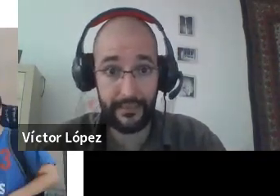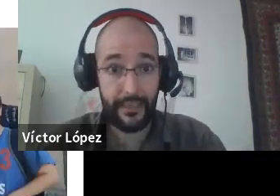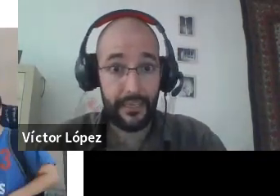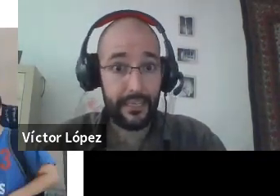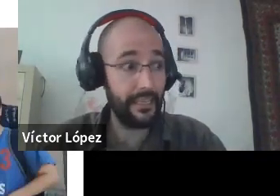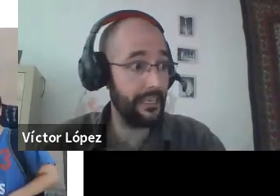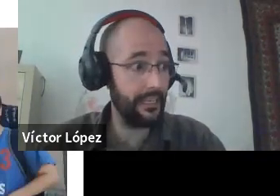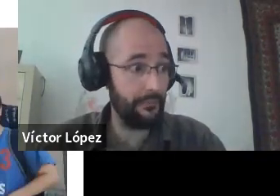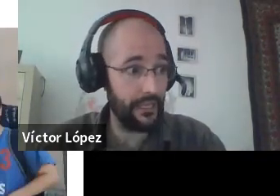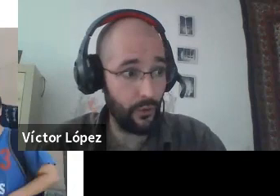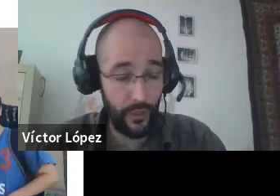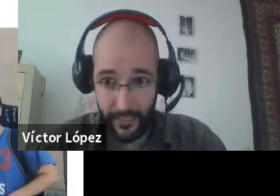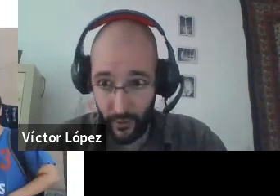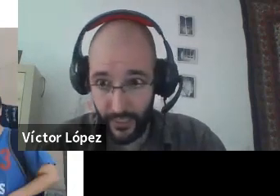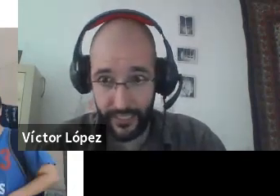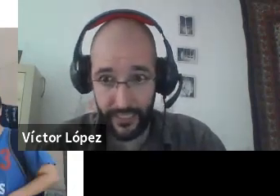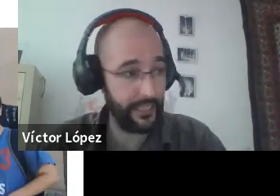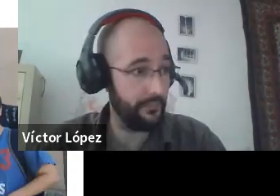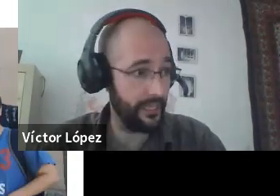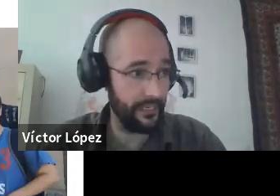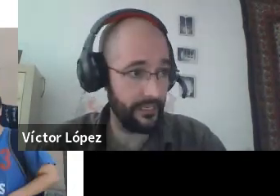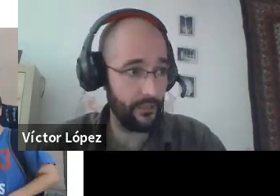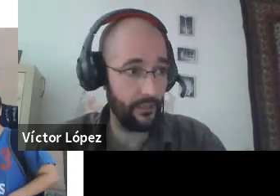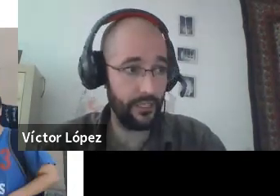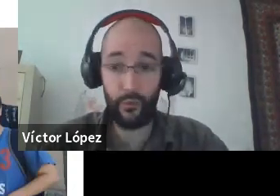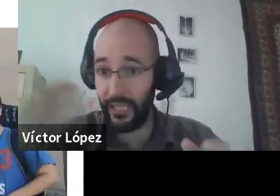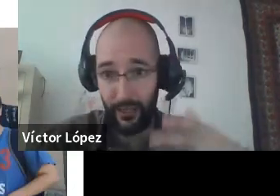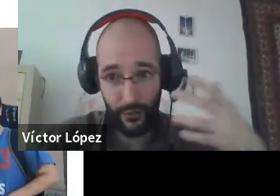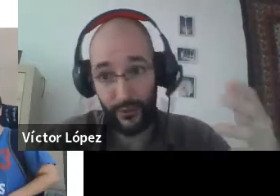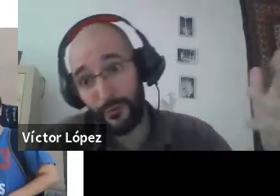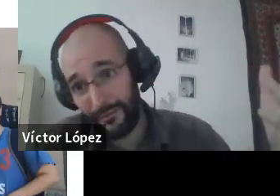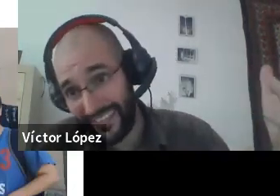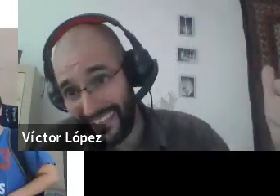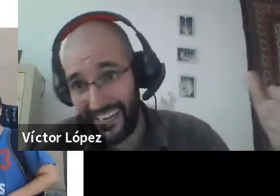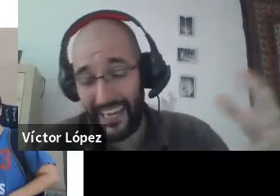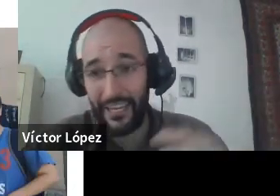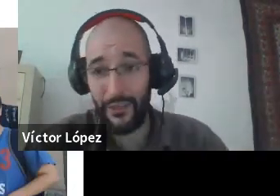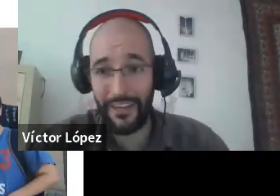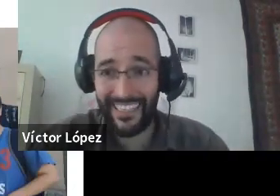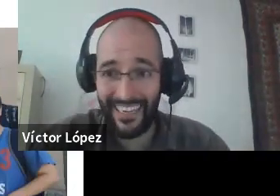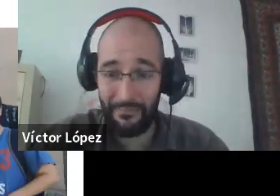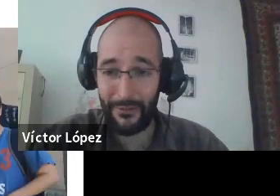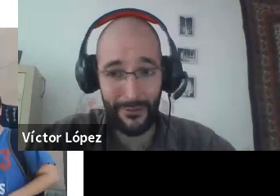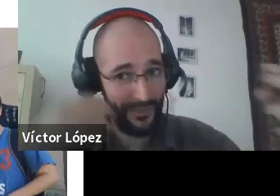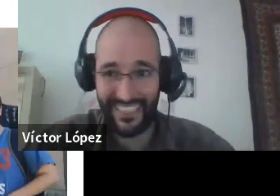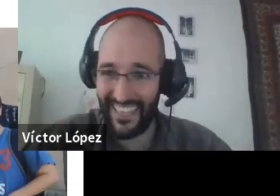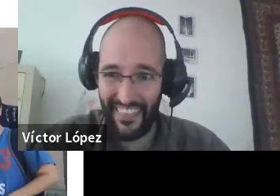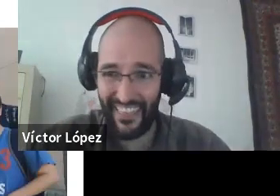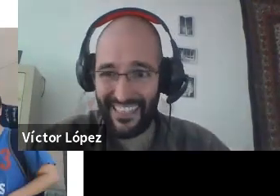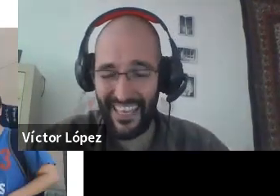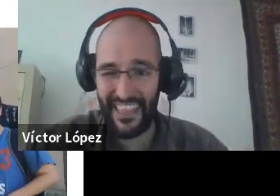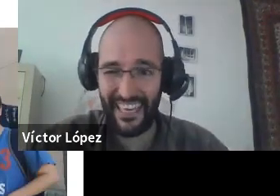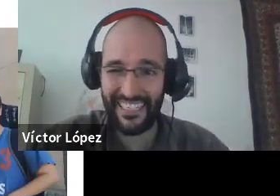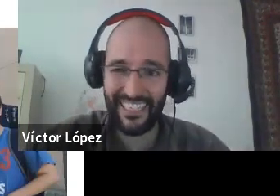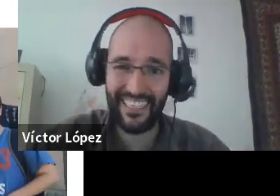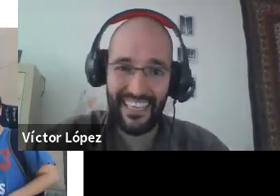victor.lopez@uab.cat, y mi cuenta de Twitter también, donde tuiteo normalmente en idioma catalán, pero sobre enseñanza de